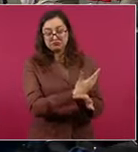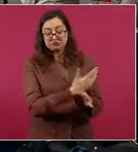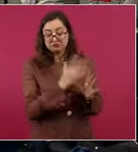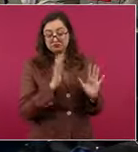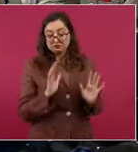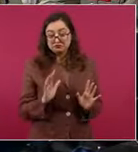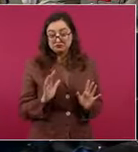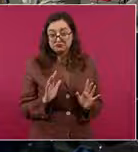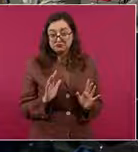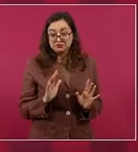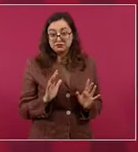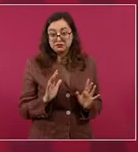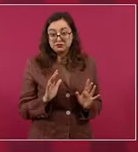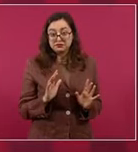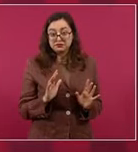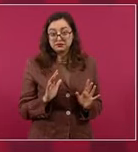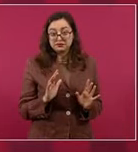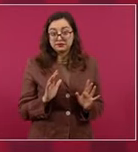principal.